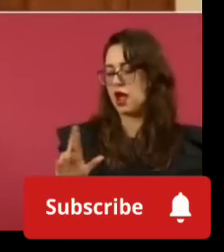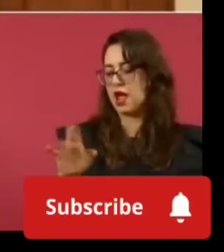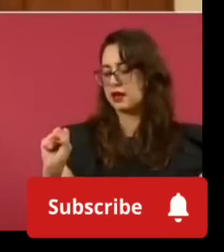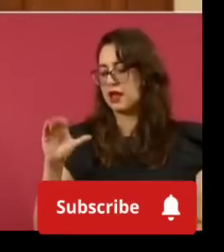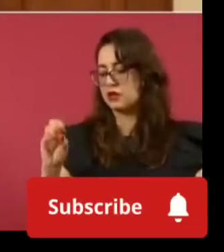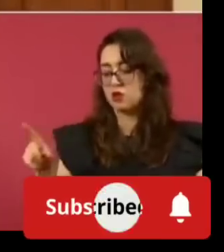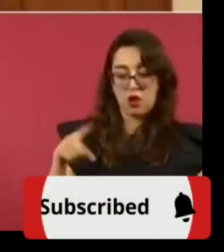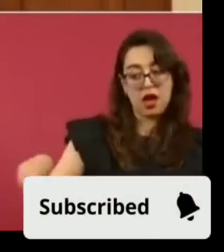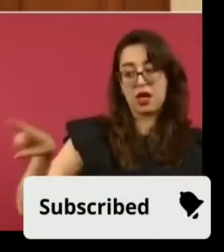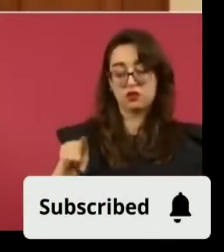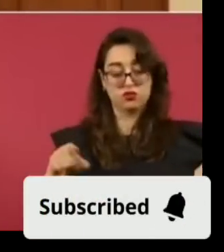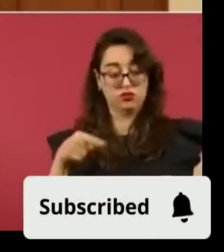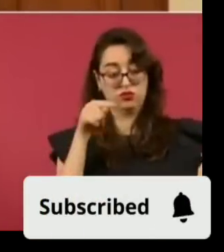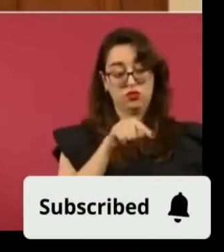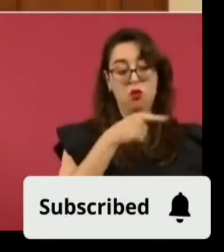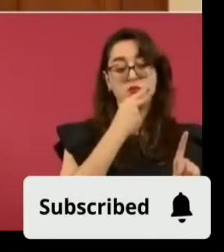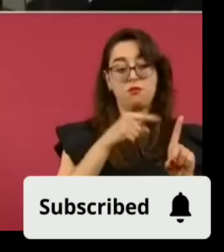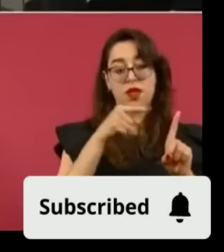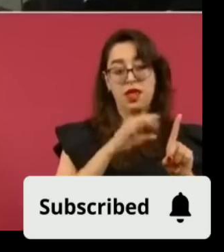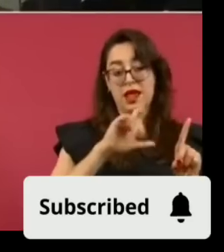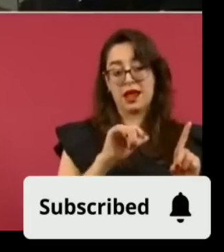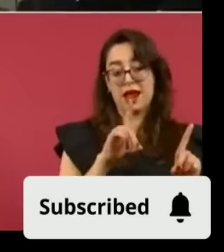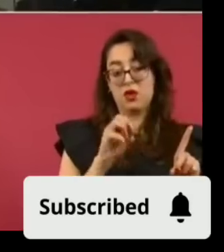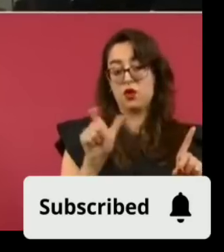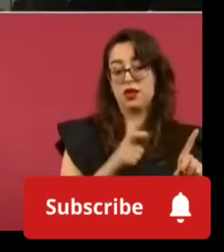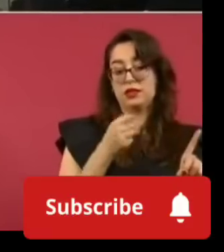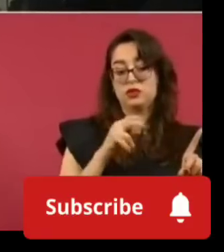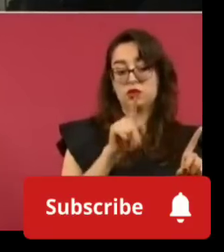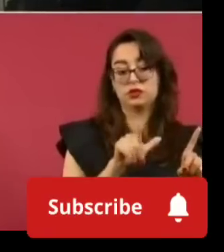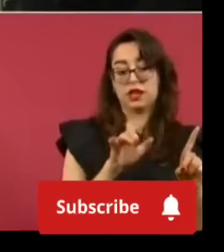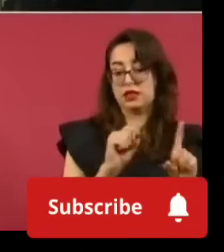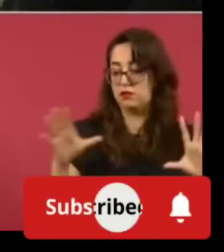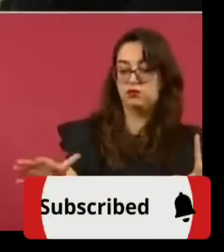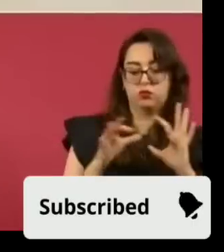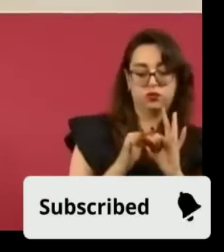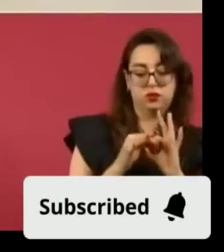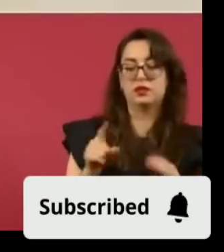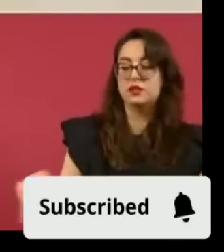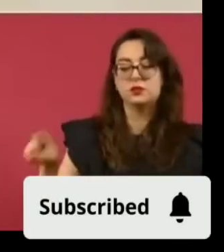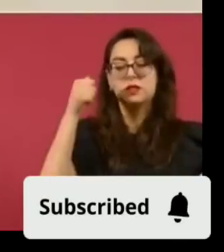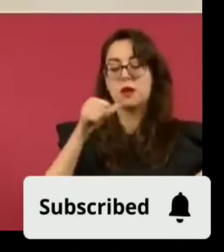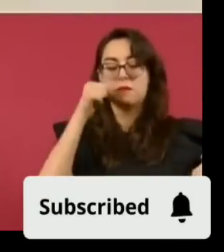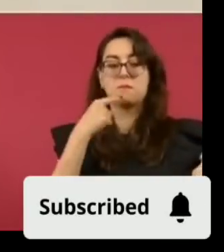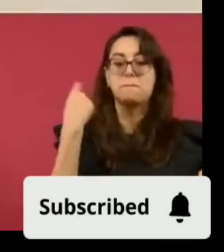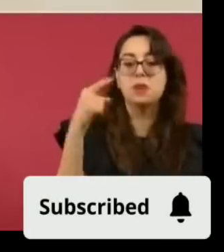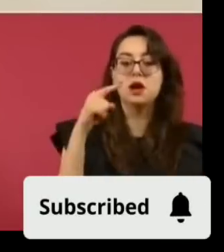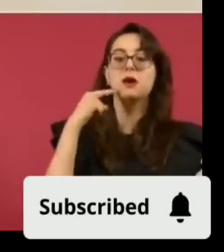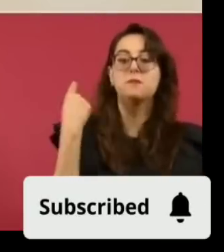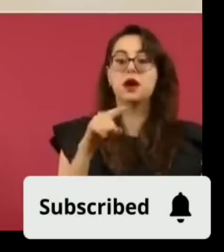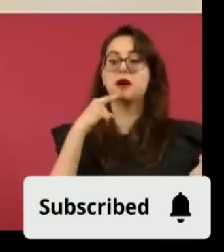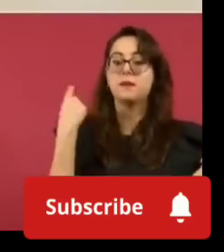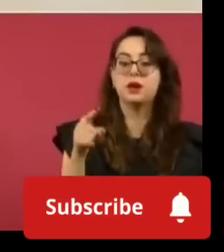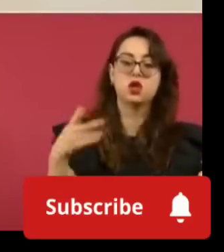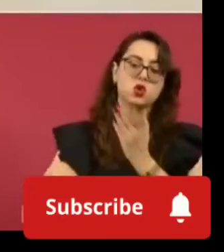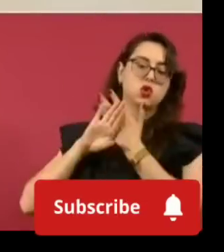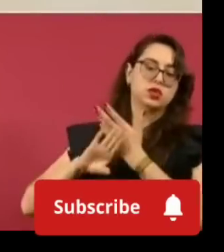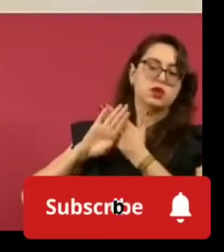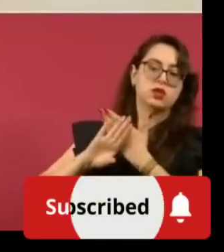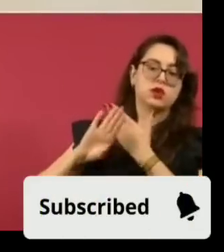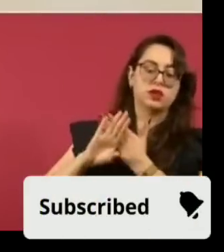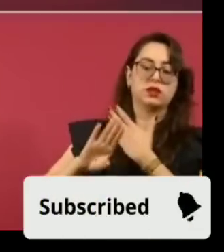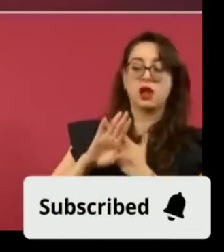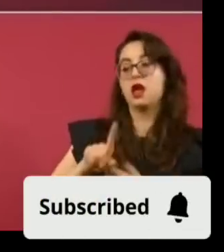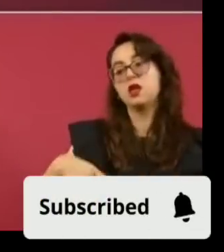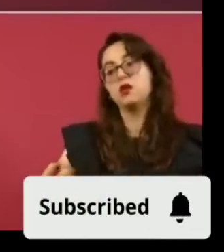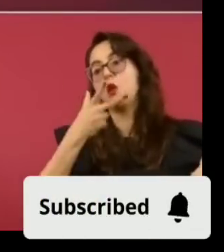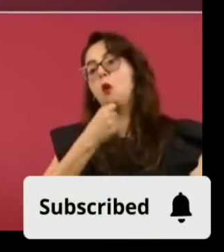en todas las demandas de amparo. Y Gómez Mon, el que fue secretario de